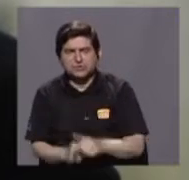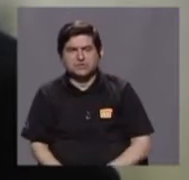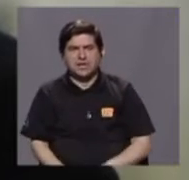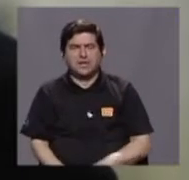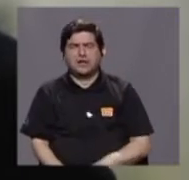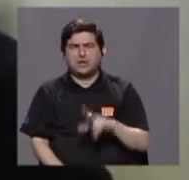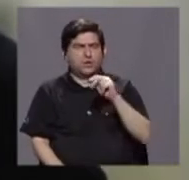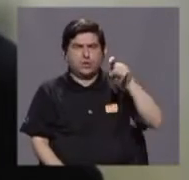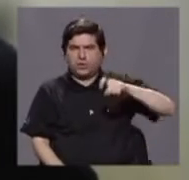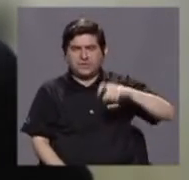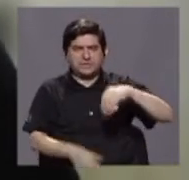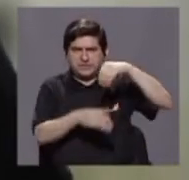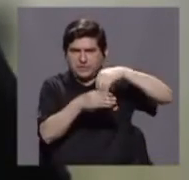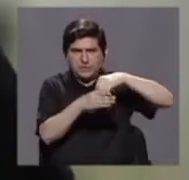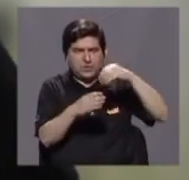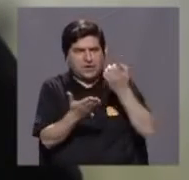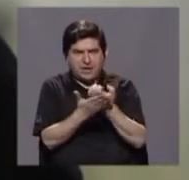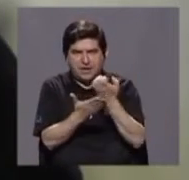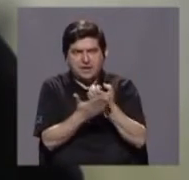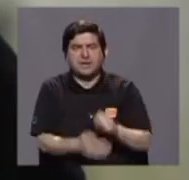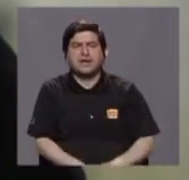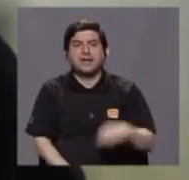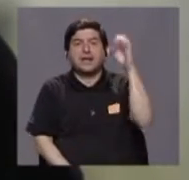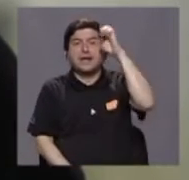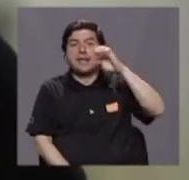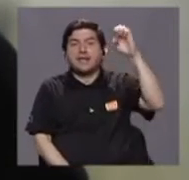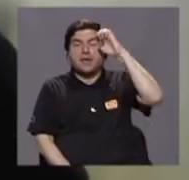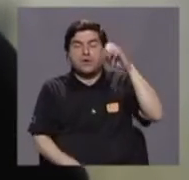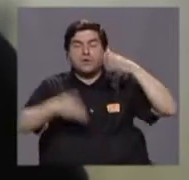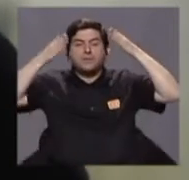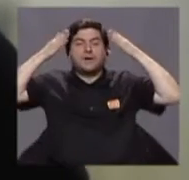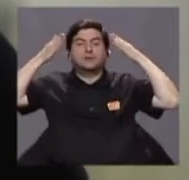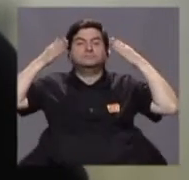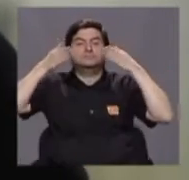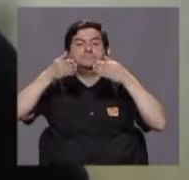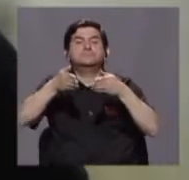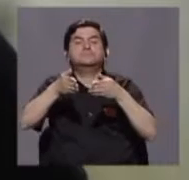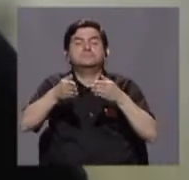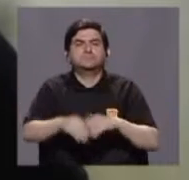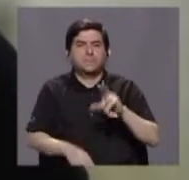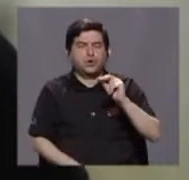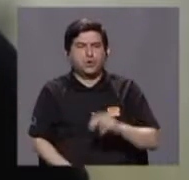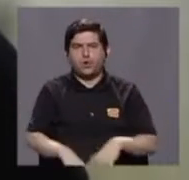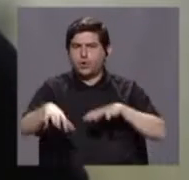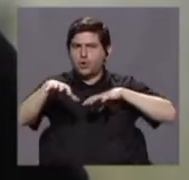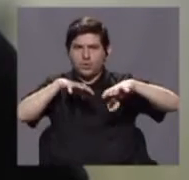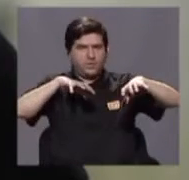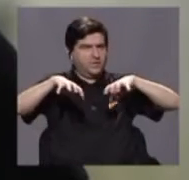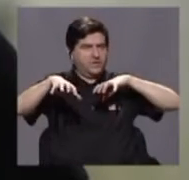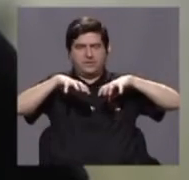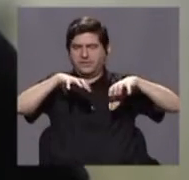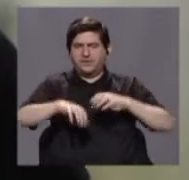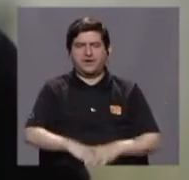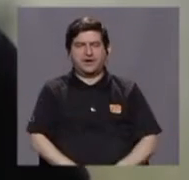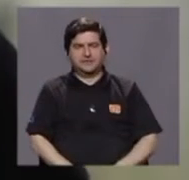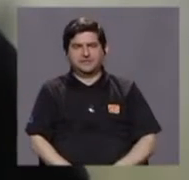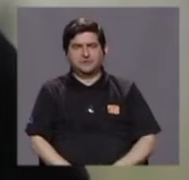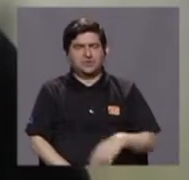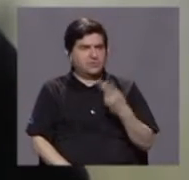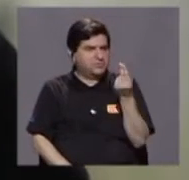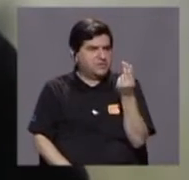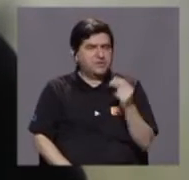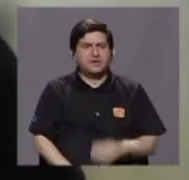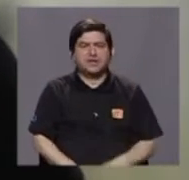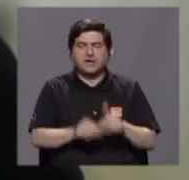inversión económica. Y Europa pone su foco no tanto en la reacción de fondos para